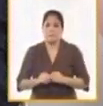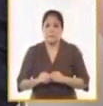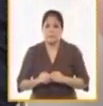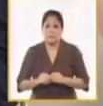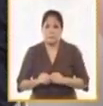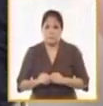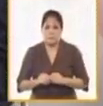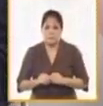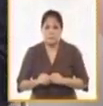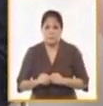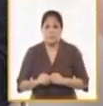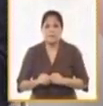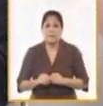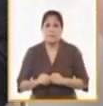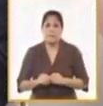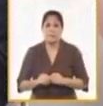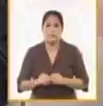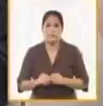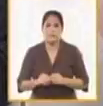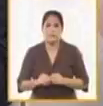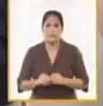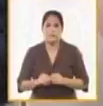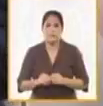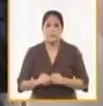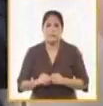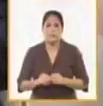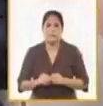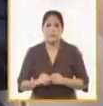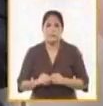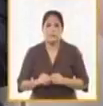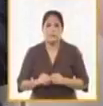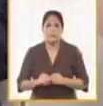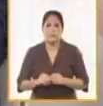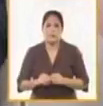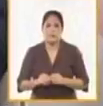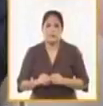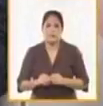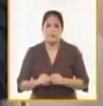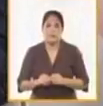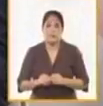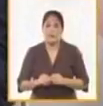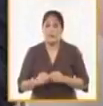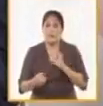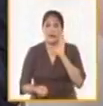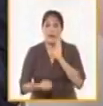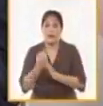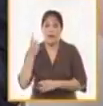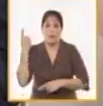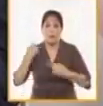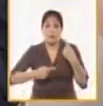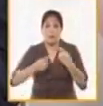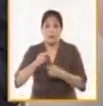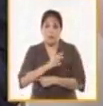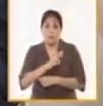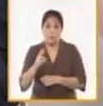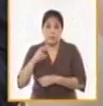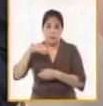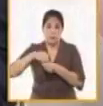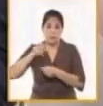estas organizaciones que han sido creadas por esta gente, bueno,